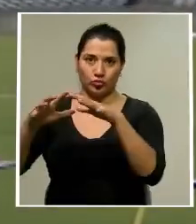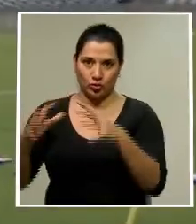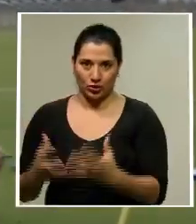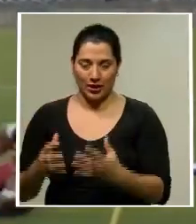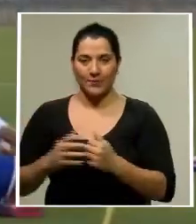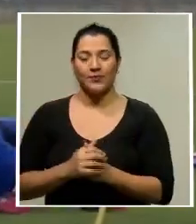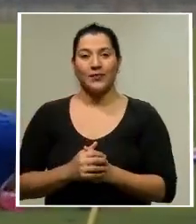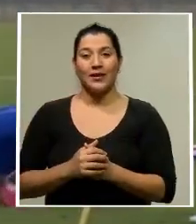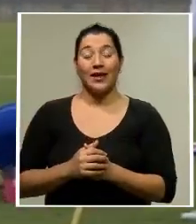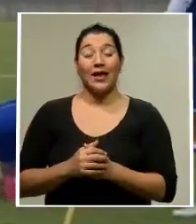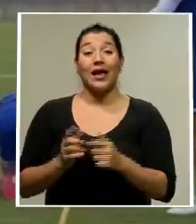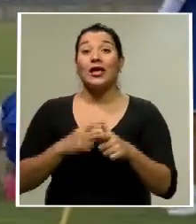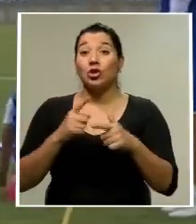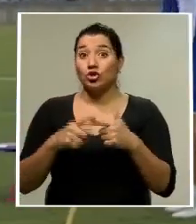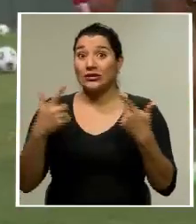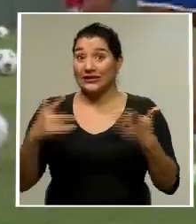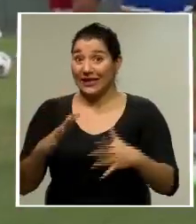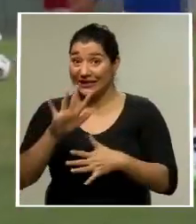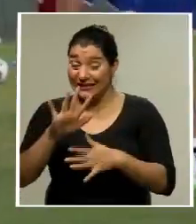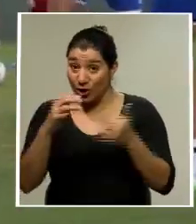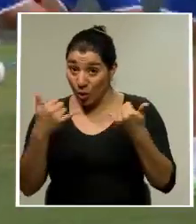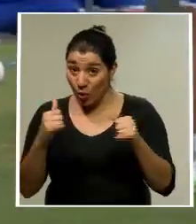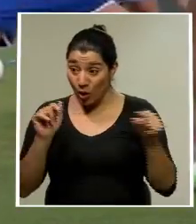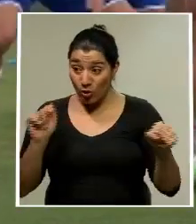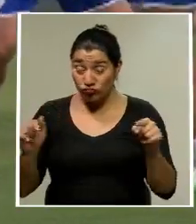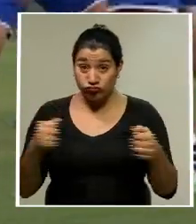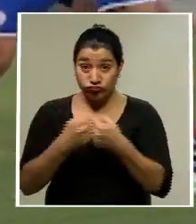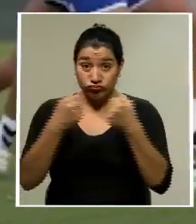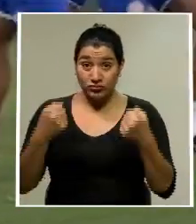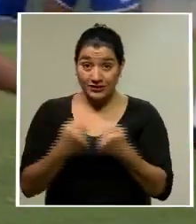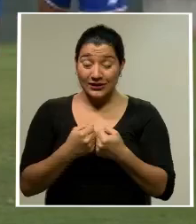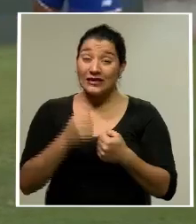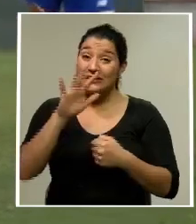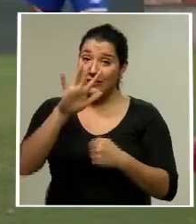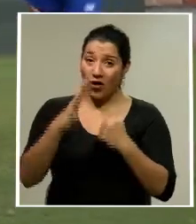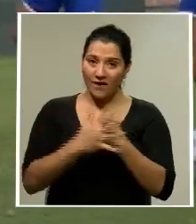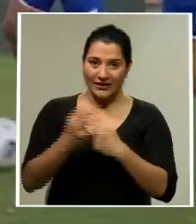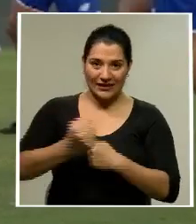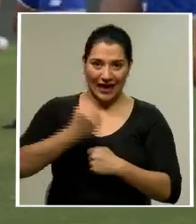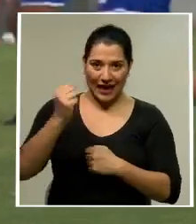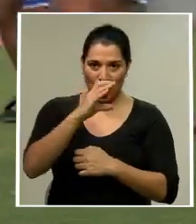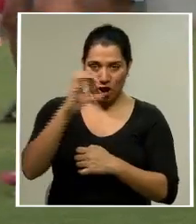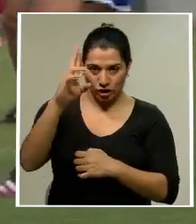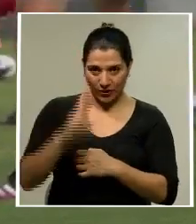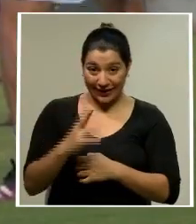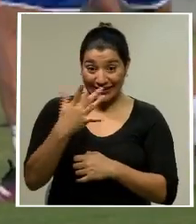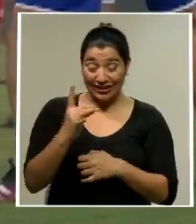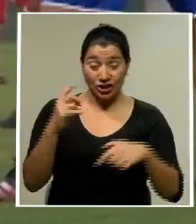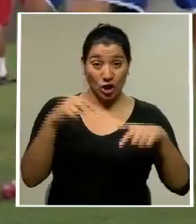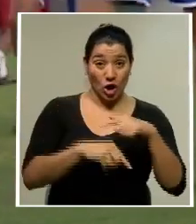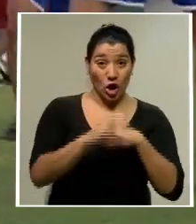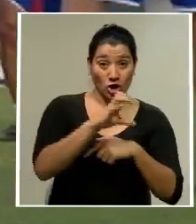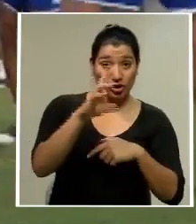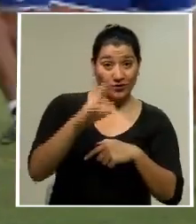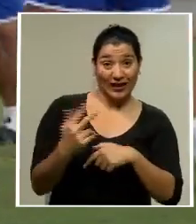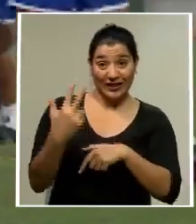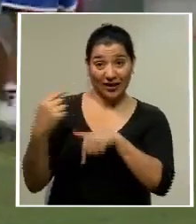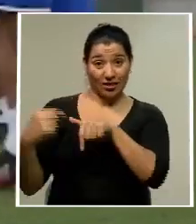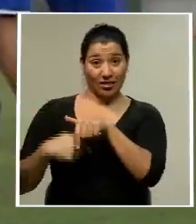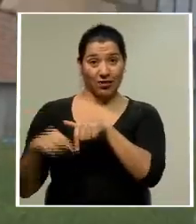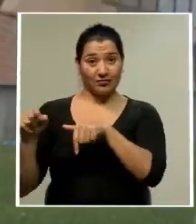Con ello se indica que se jugaron 5 duelos oficiales, con 5 victorias ticas, 18 goles costarricenses y solo 3 de